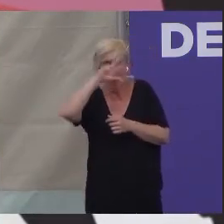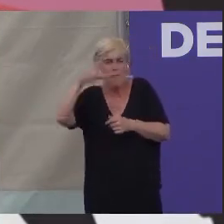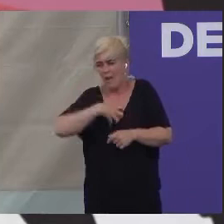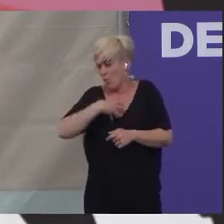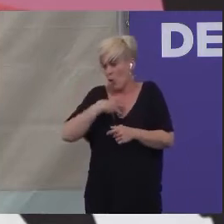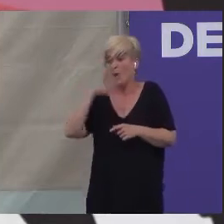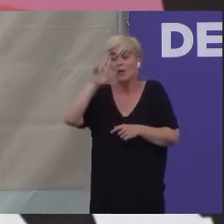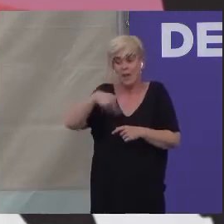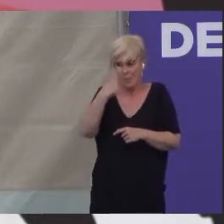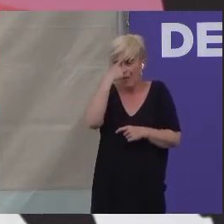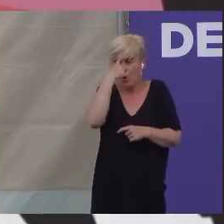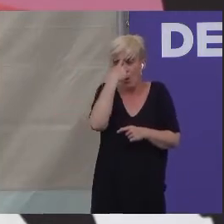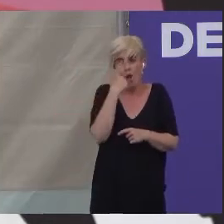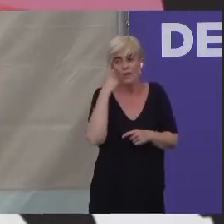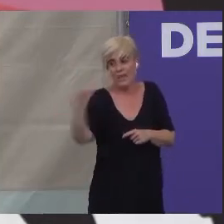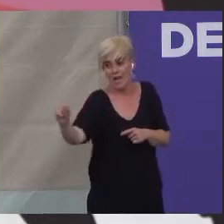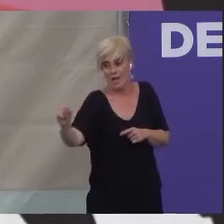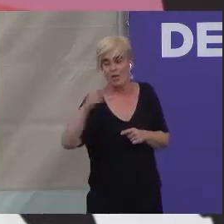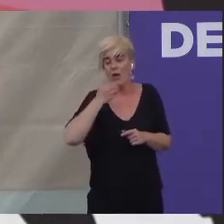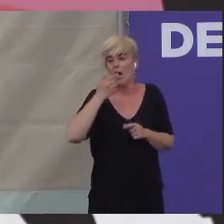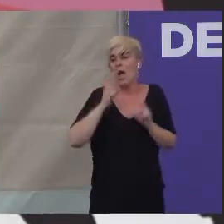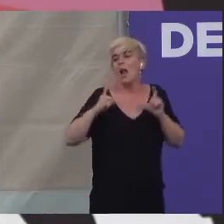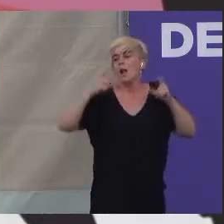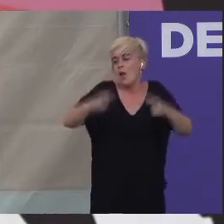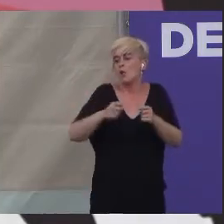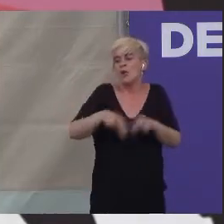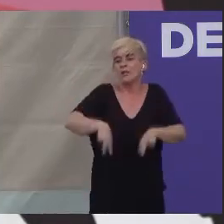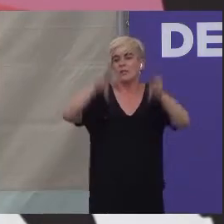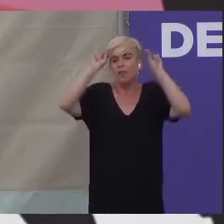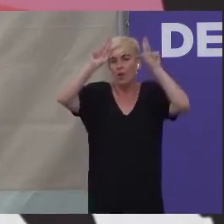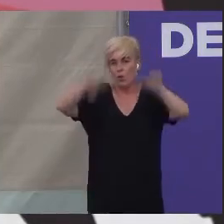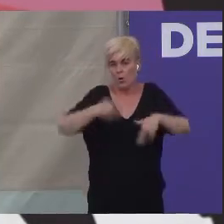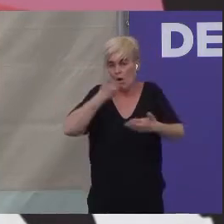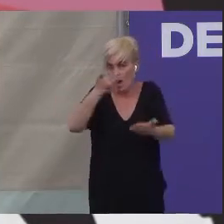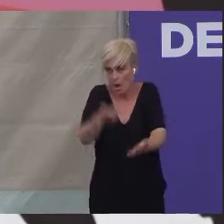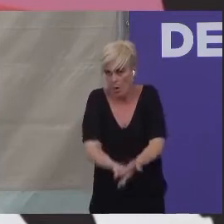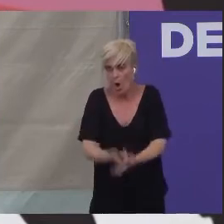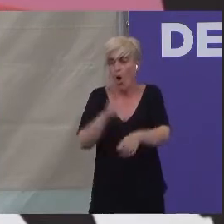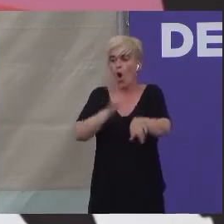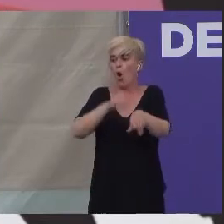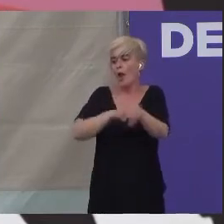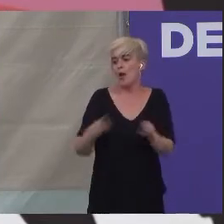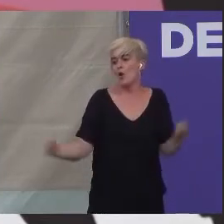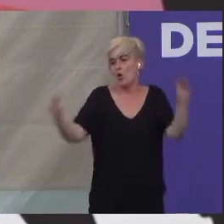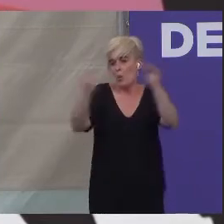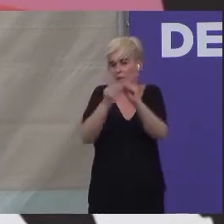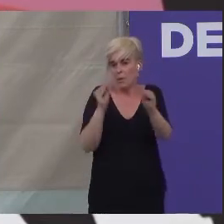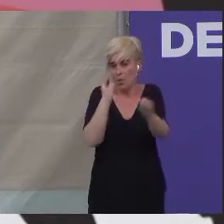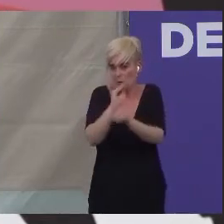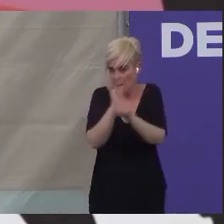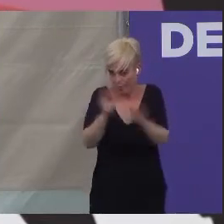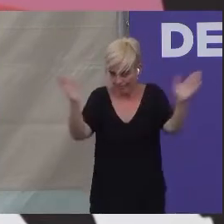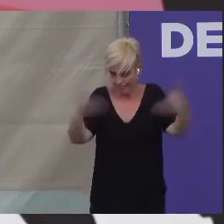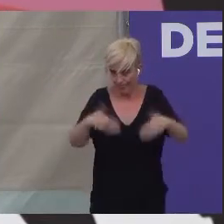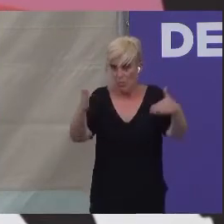ido aburridas de reuniones interminables, de horarios que no eran compatibles con los cuidados,